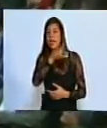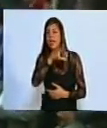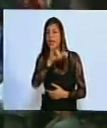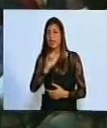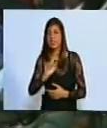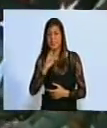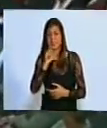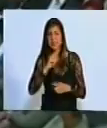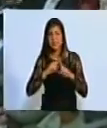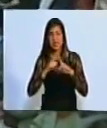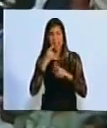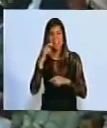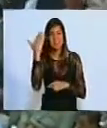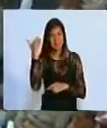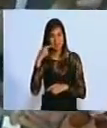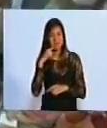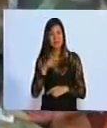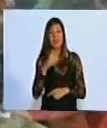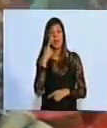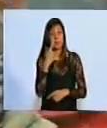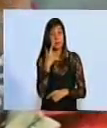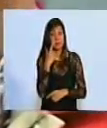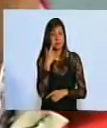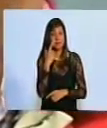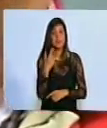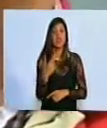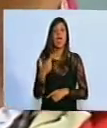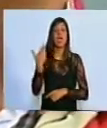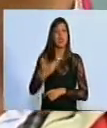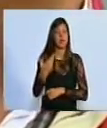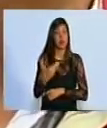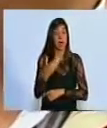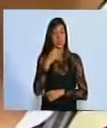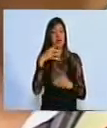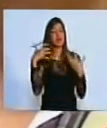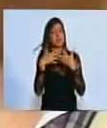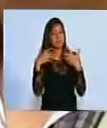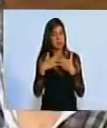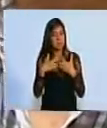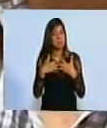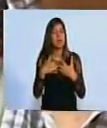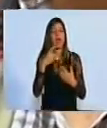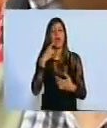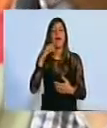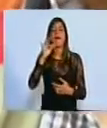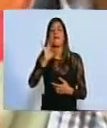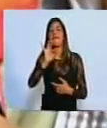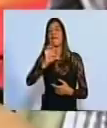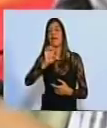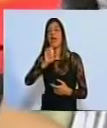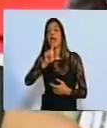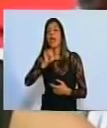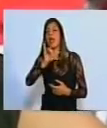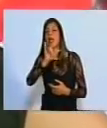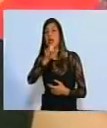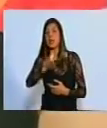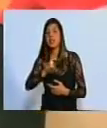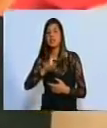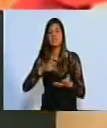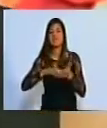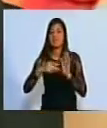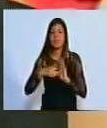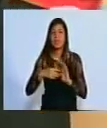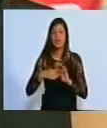la batalla de San Félix. Y vean la importancia que tiene la batalla de San Félix en la continuidad del